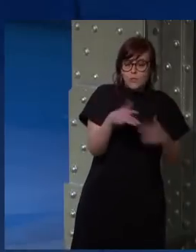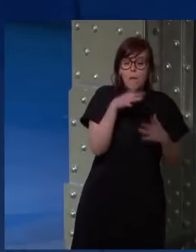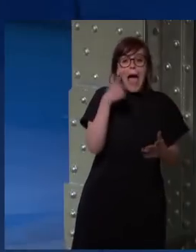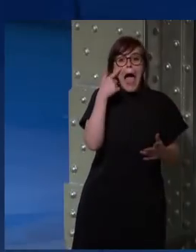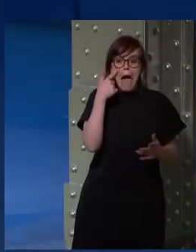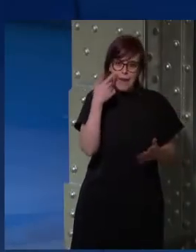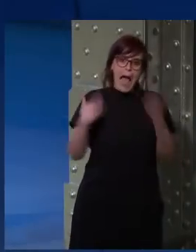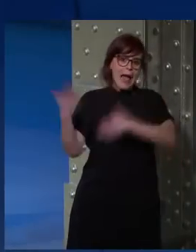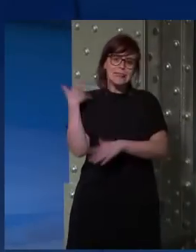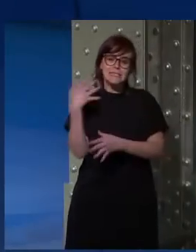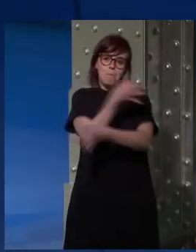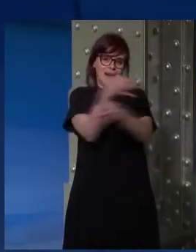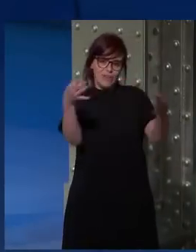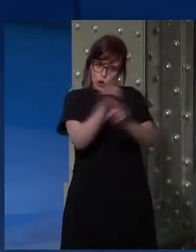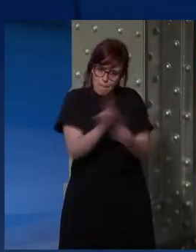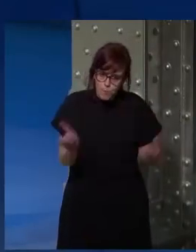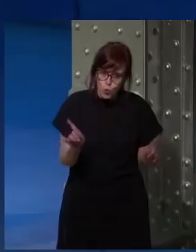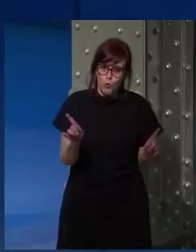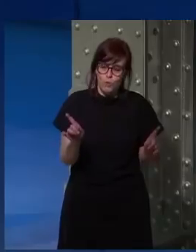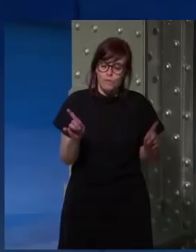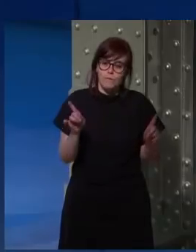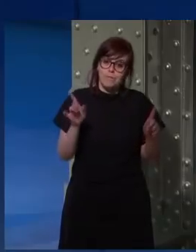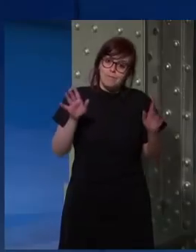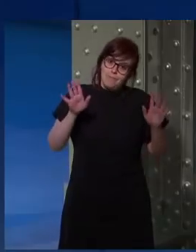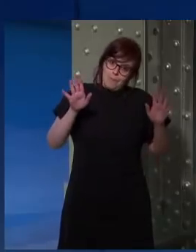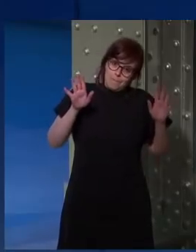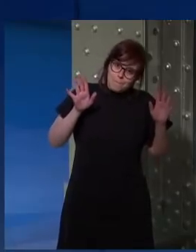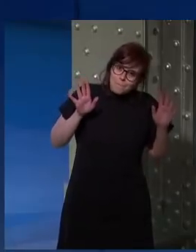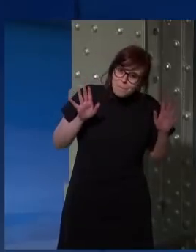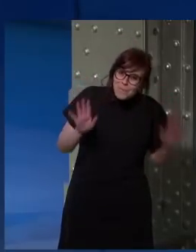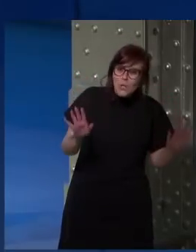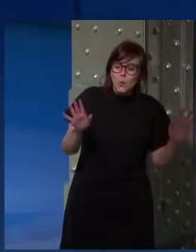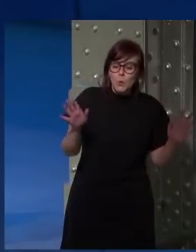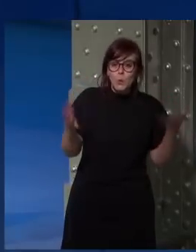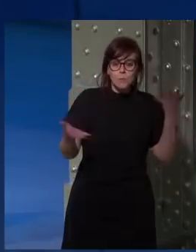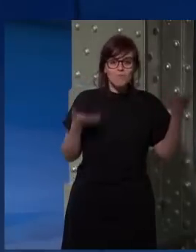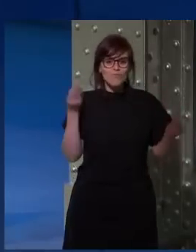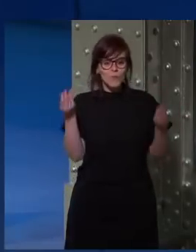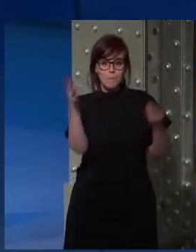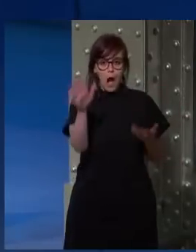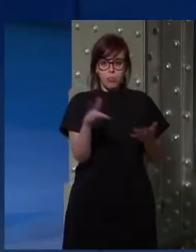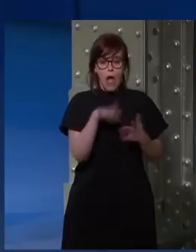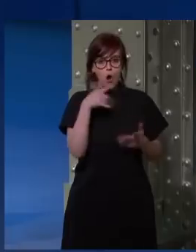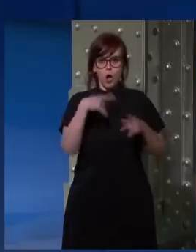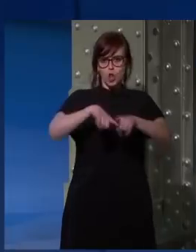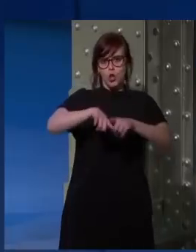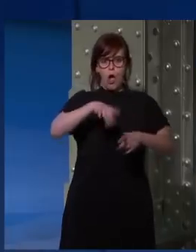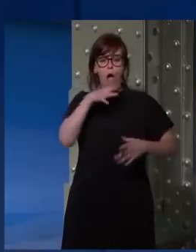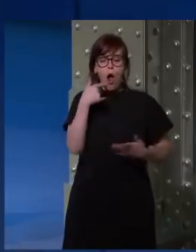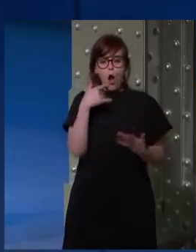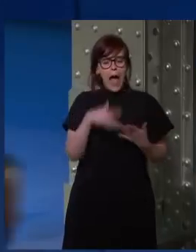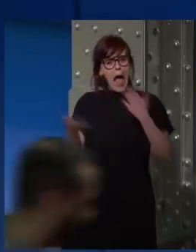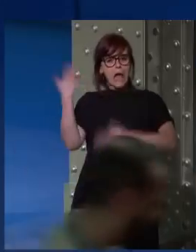antes todo fuera bueno, ¿eh? Porque tampoco hay que pensar, claro. ¿No? Carmen, digo que no es que yo estoy diciendo ahora, no, es que antes todo